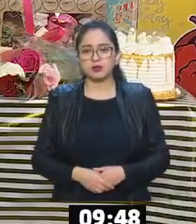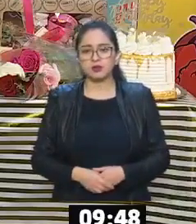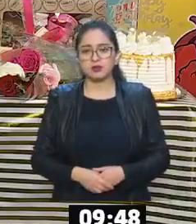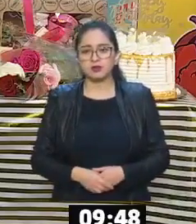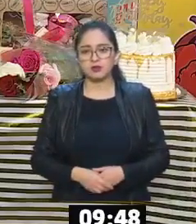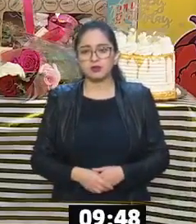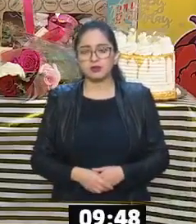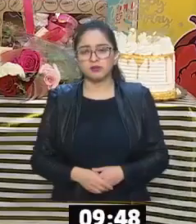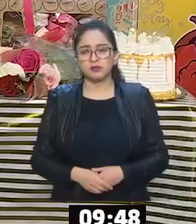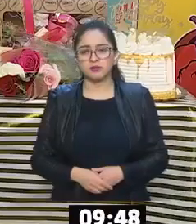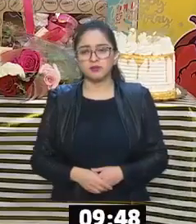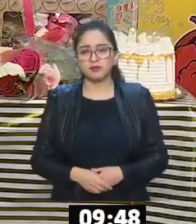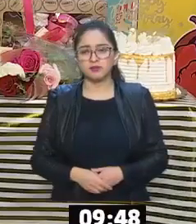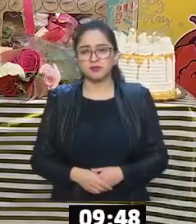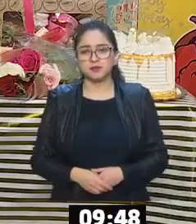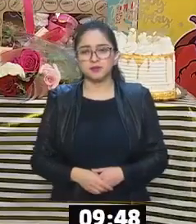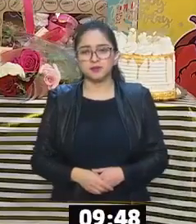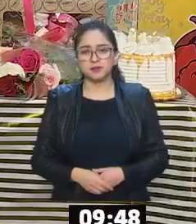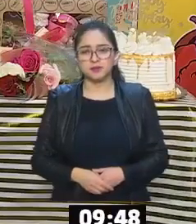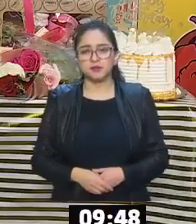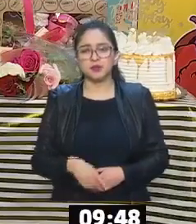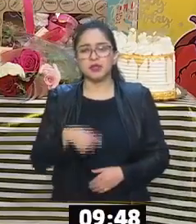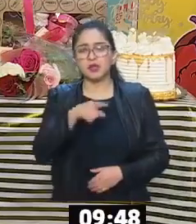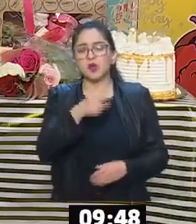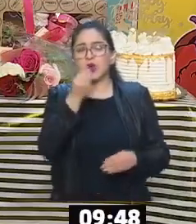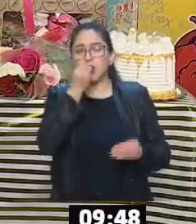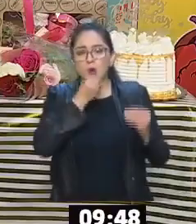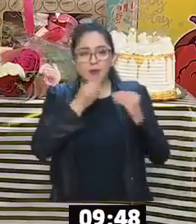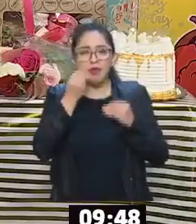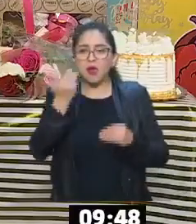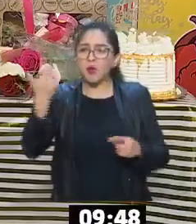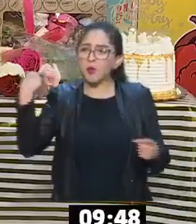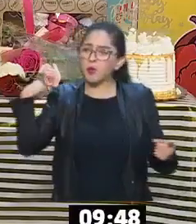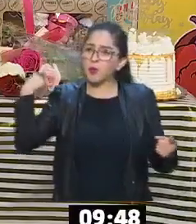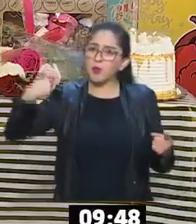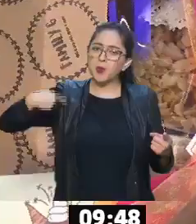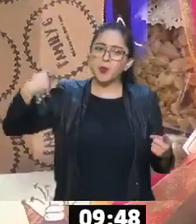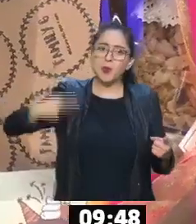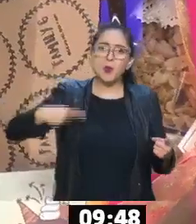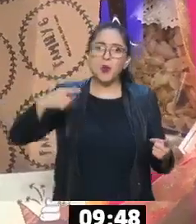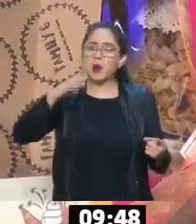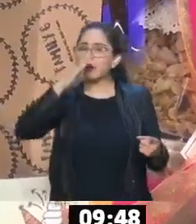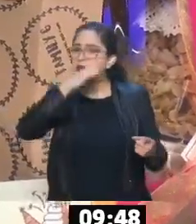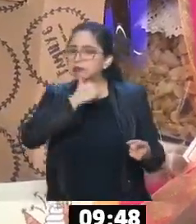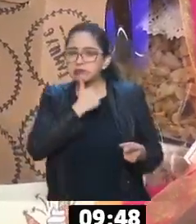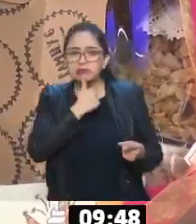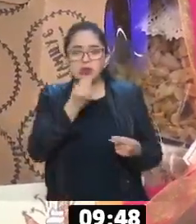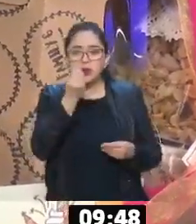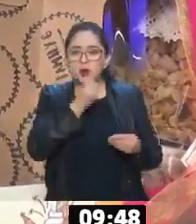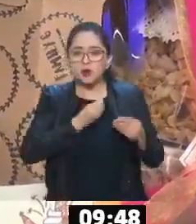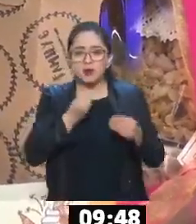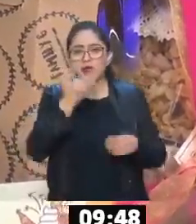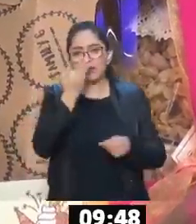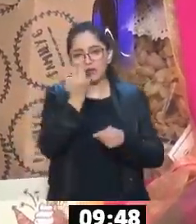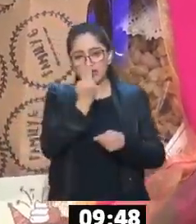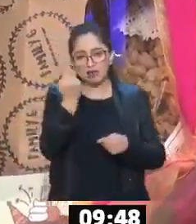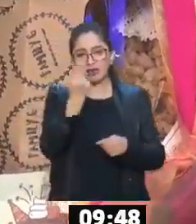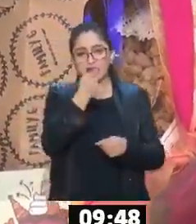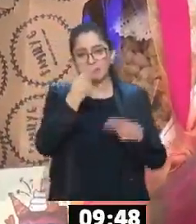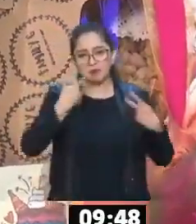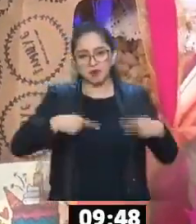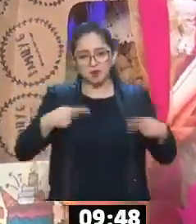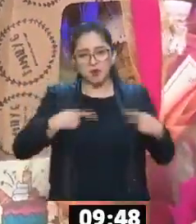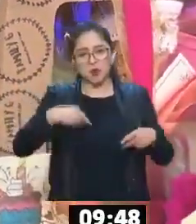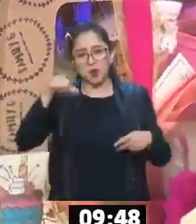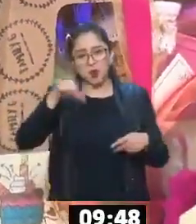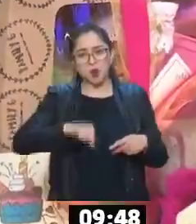lo prohibido? Exactamente a lo que no ha podido comer desde hace mucho tiempo. No se lo ha podido comer desde hace Fer. Rato, señora. Y quiero que toda la gente vea que el